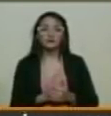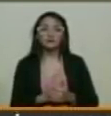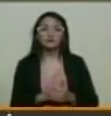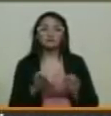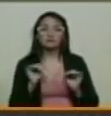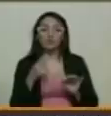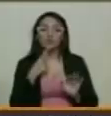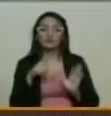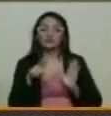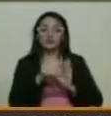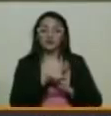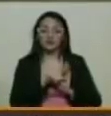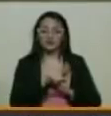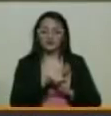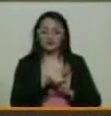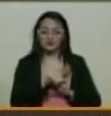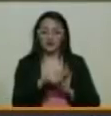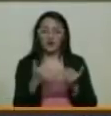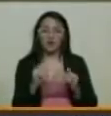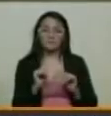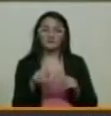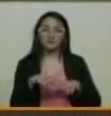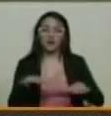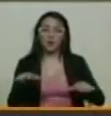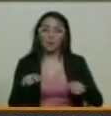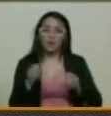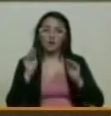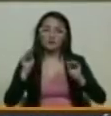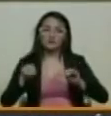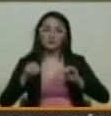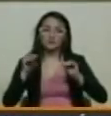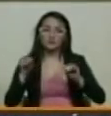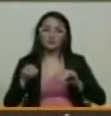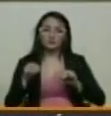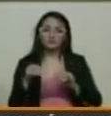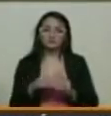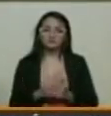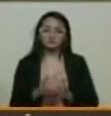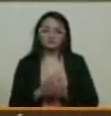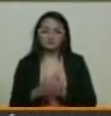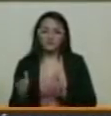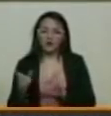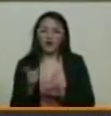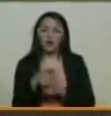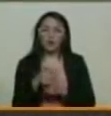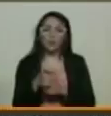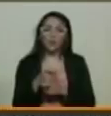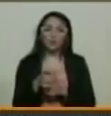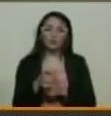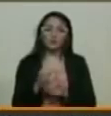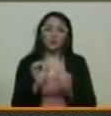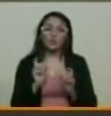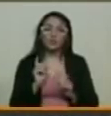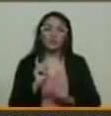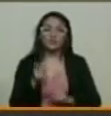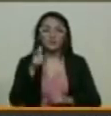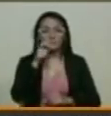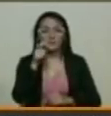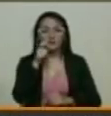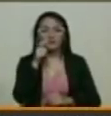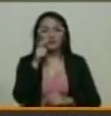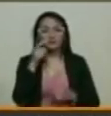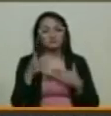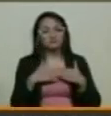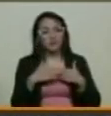establece la ley. Vamos a empezar a convocarlas a mediados del mes de agosto. Deben estar ya pendientes,